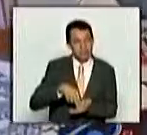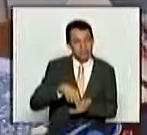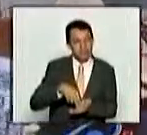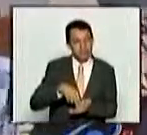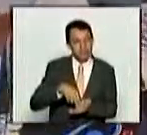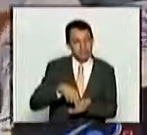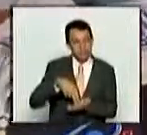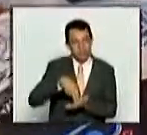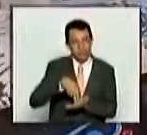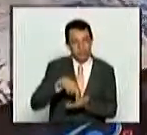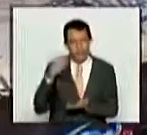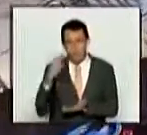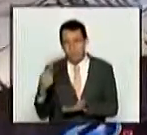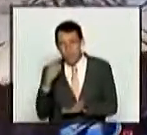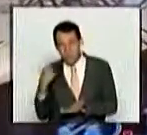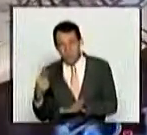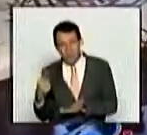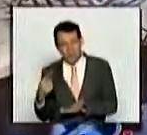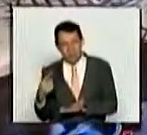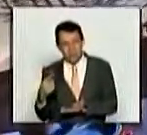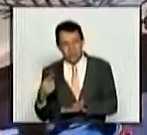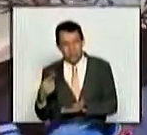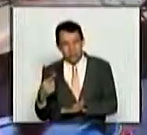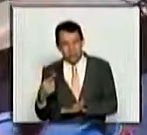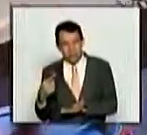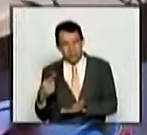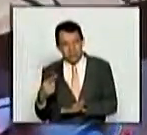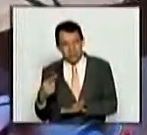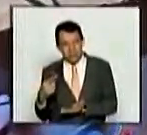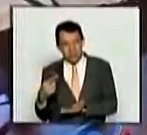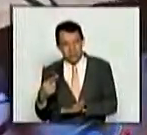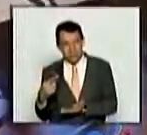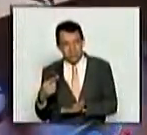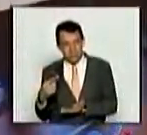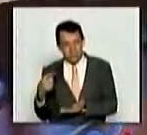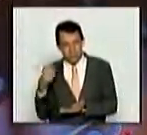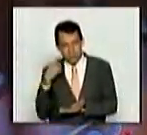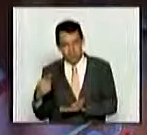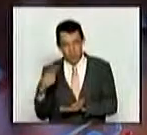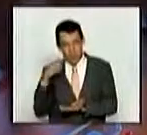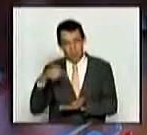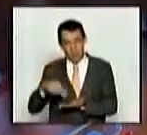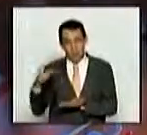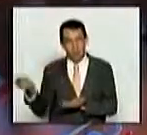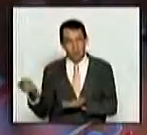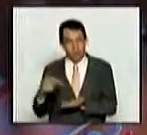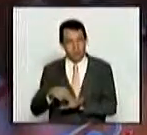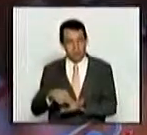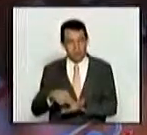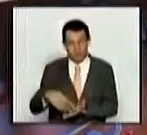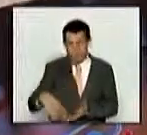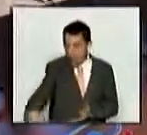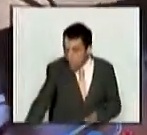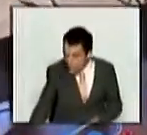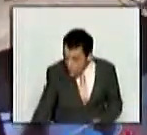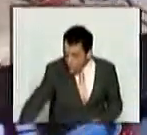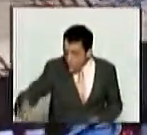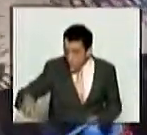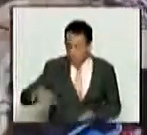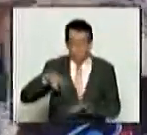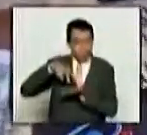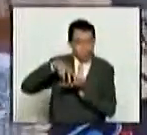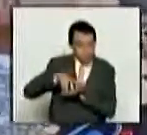hace generalmente. Hasta el piso. Lleva hasta el piso. Eso es el error. Eso. Mire que la gente muchas veces se para así.